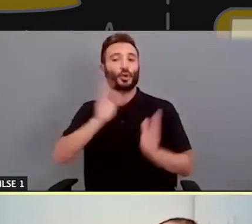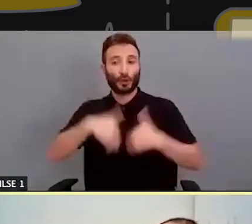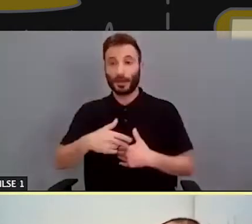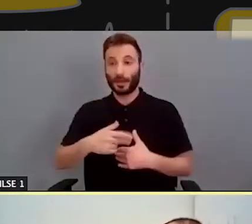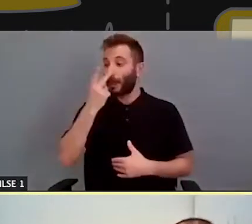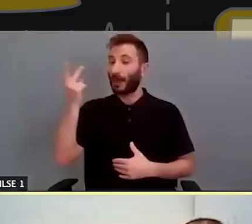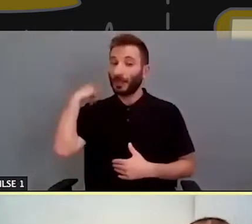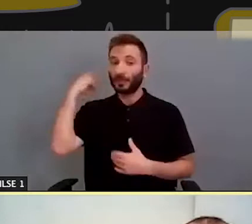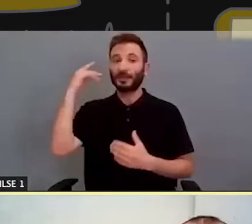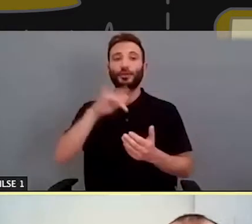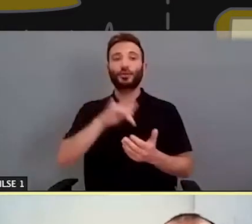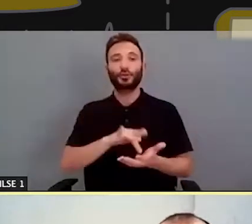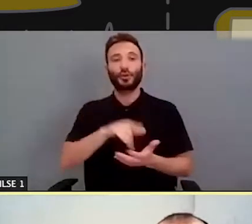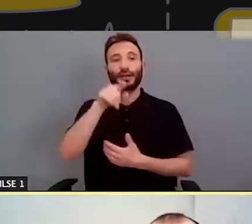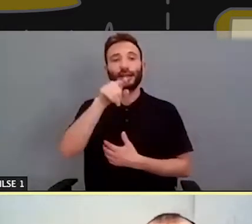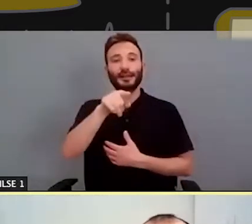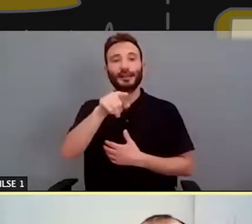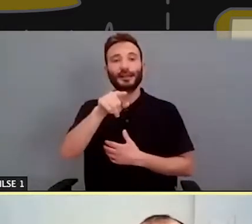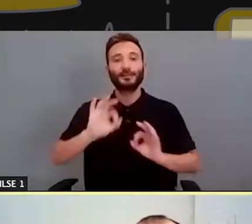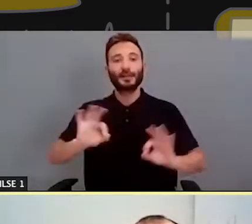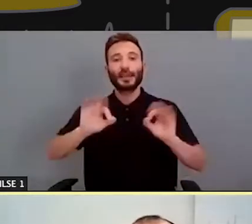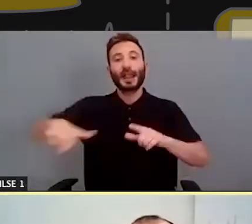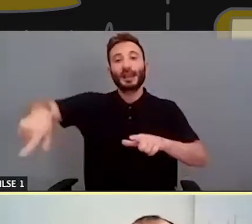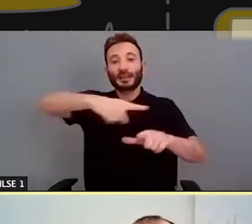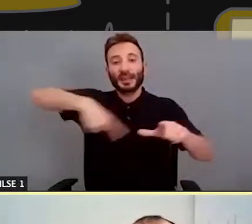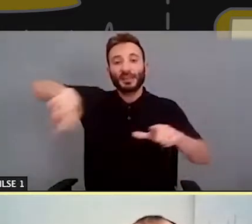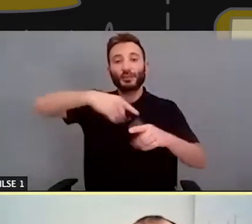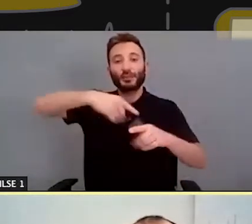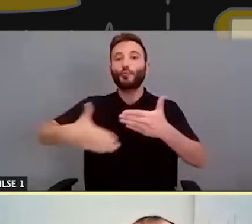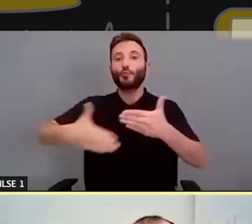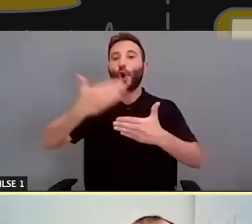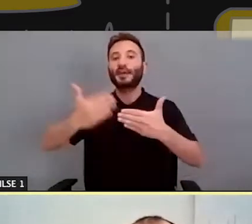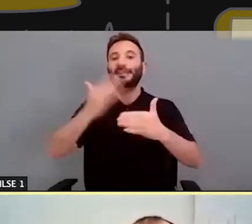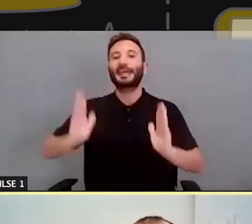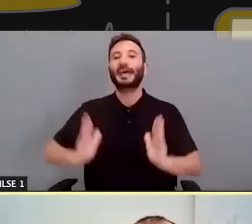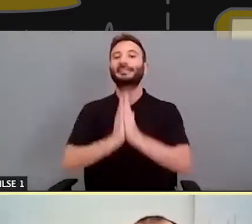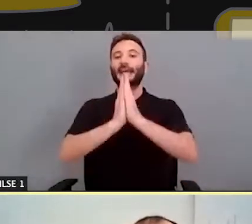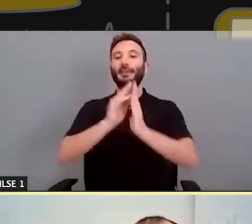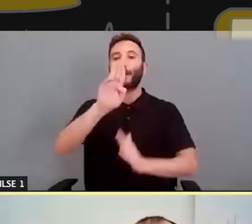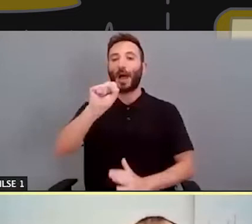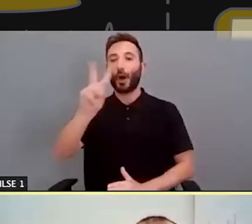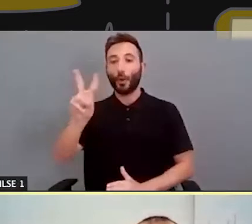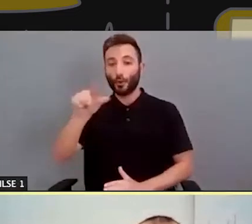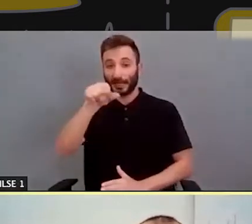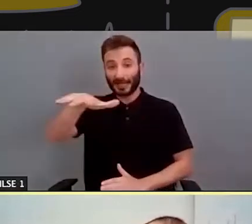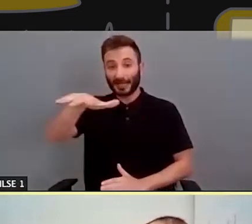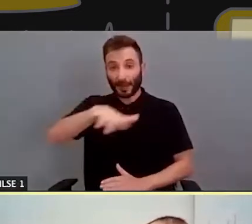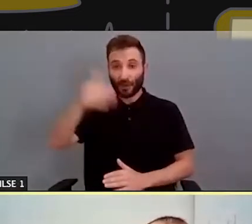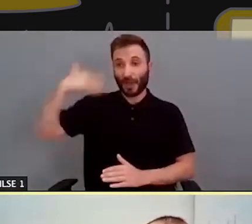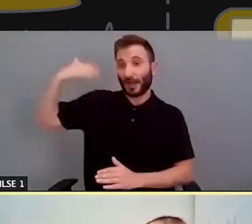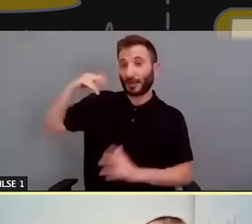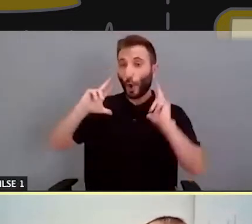Recinto Modernista de Sant Pau, un nuevo espacio que pasó de ser un hospital a ser un